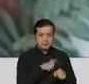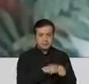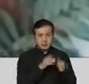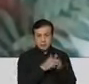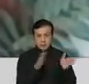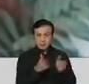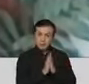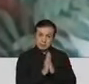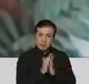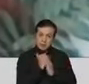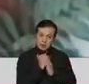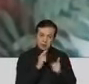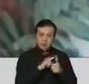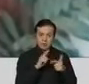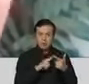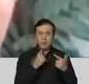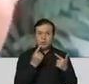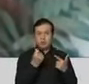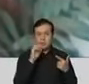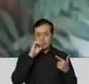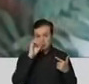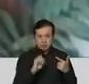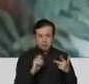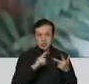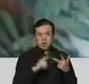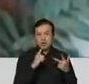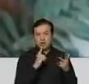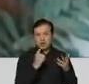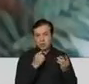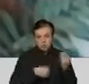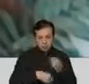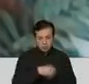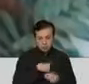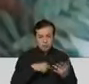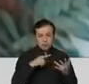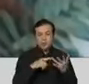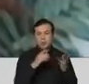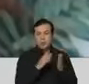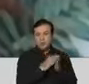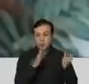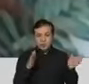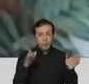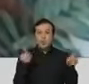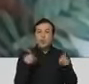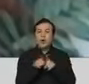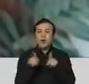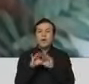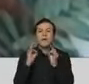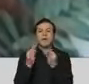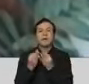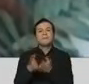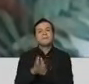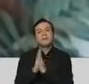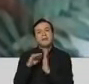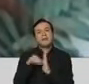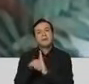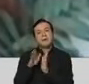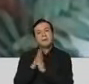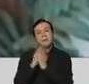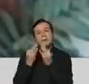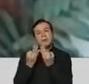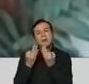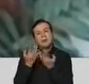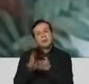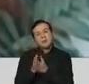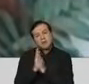flujo, tasa, capital y plazo. Cuando uno va a un banco, esto es igual que con una familia. Le pide al banquero que le ayude en